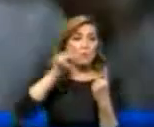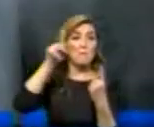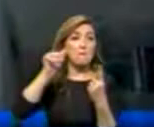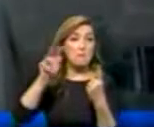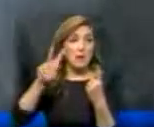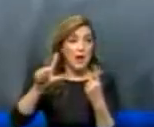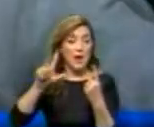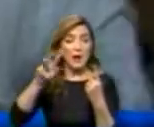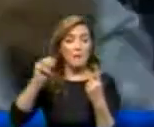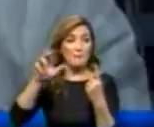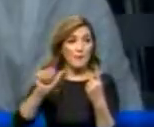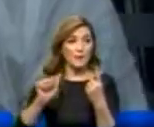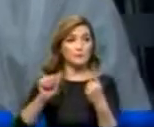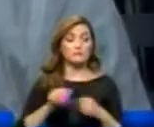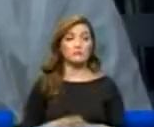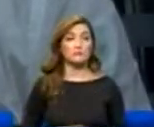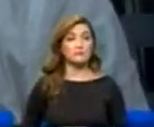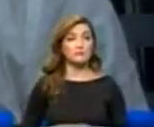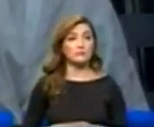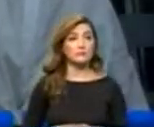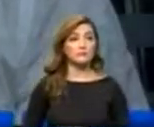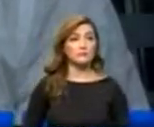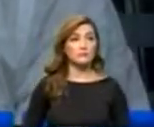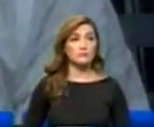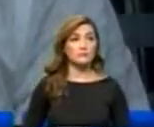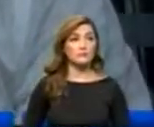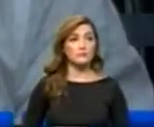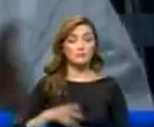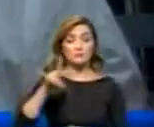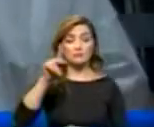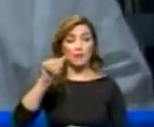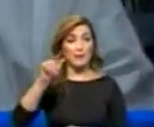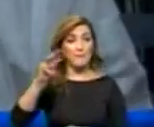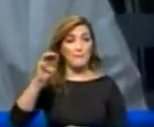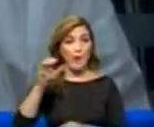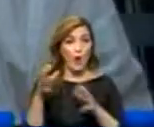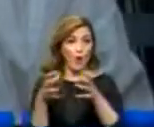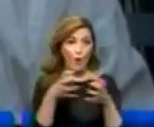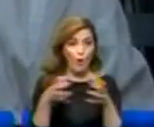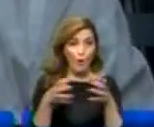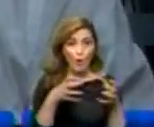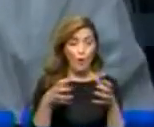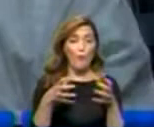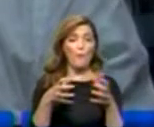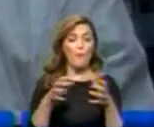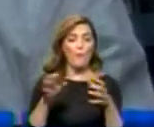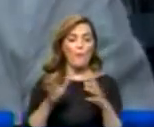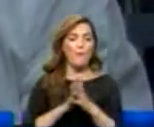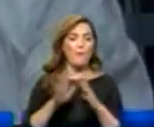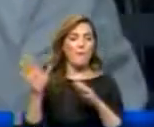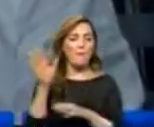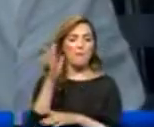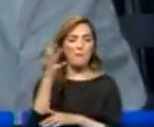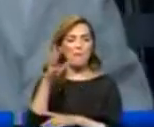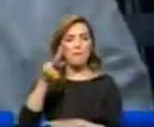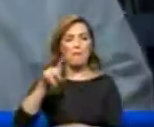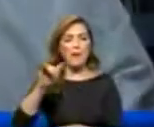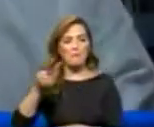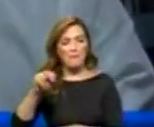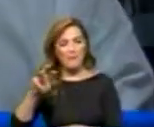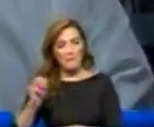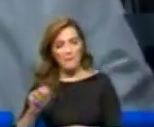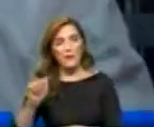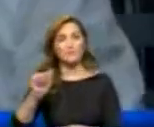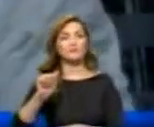lo dice, es la gran familia. Entonces, palma, hay palma de coco, palma africana. En plátano, alguna gente le dice plátano al